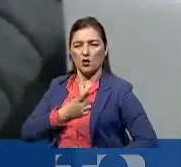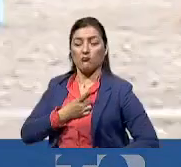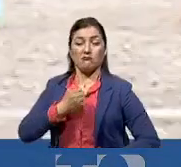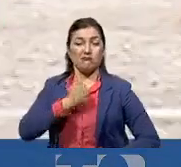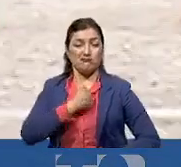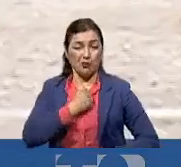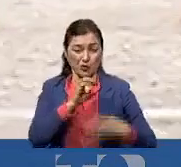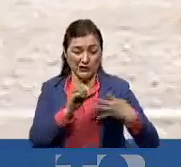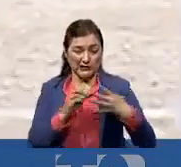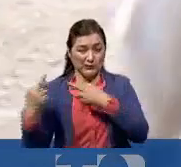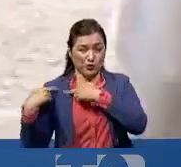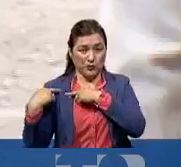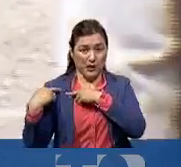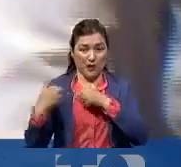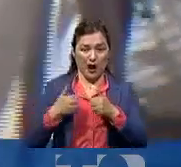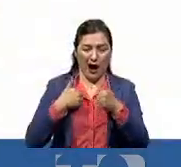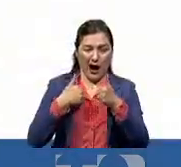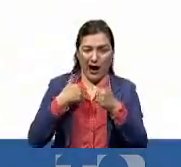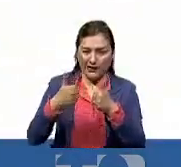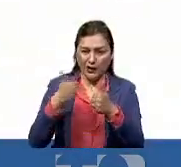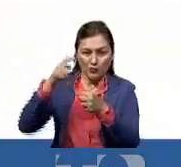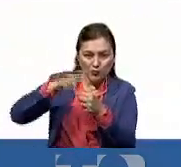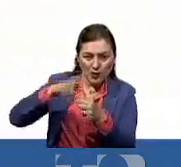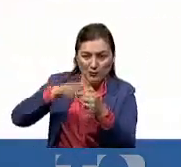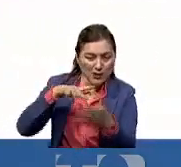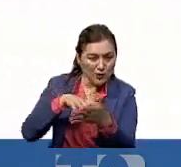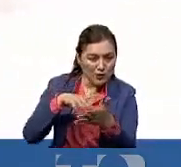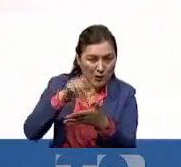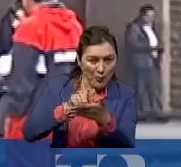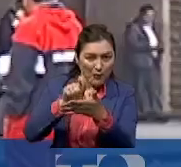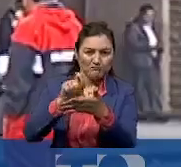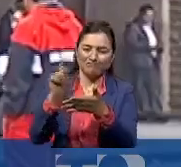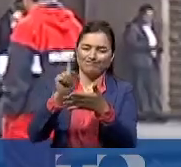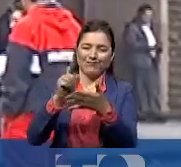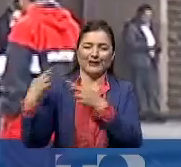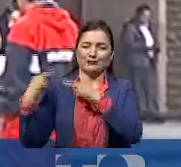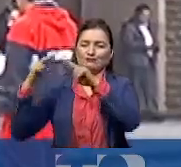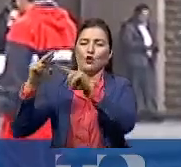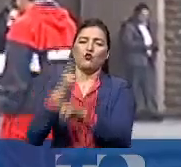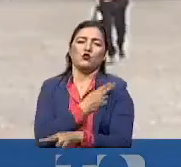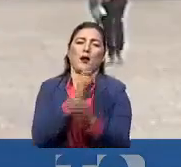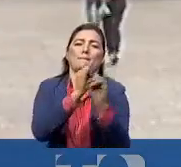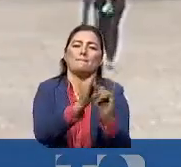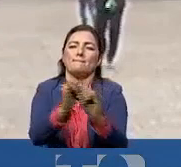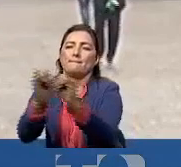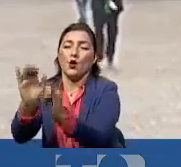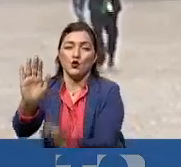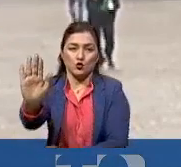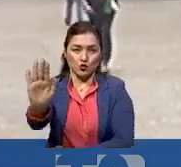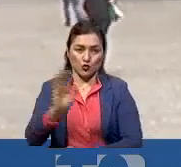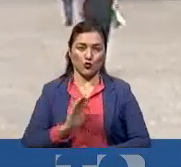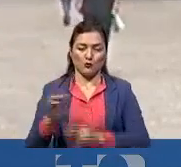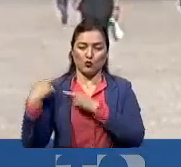los establecimientos se han sentado en tres mesas técnicas para definir las propuestas y alternativas que cada uno manejará con el fin de